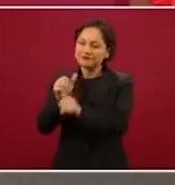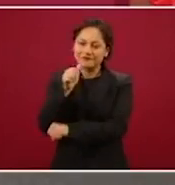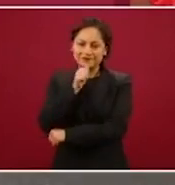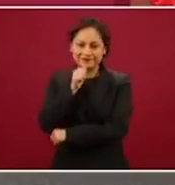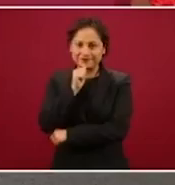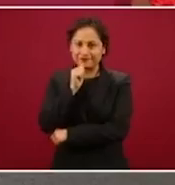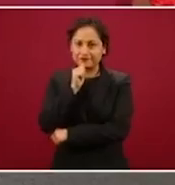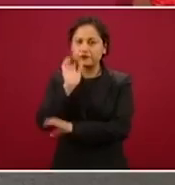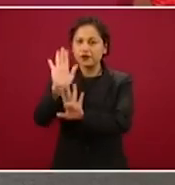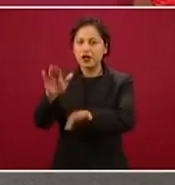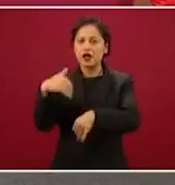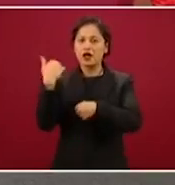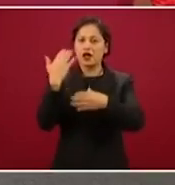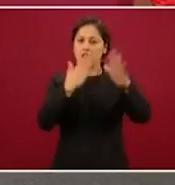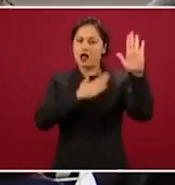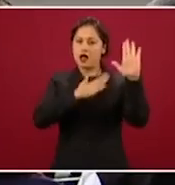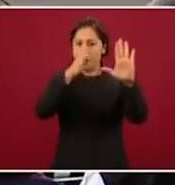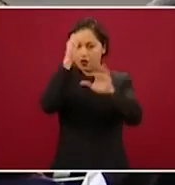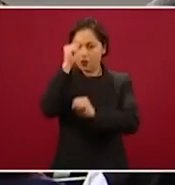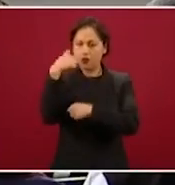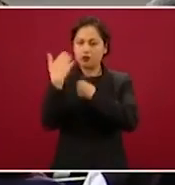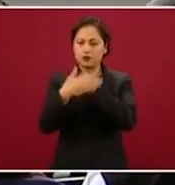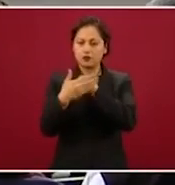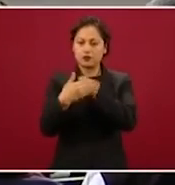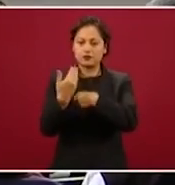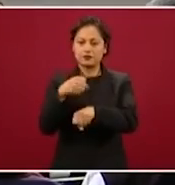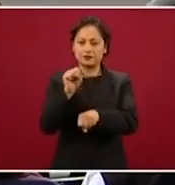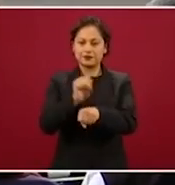la próxima semana.